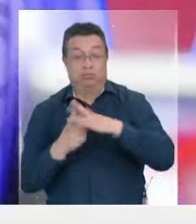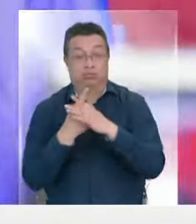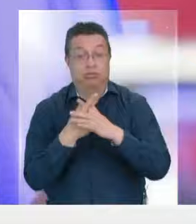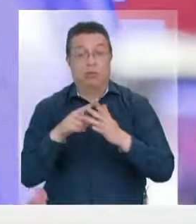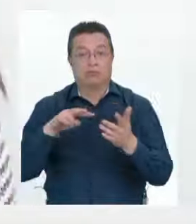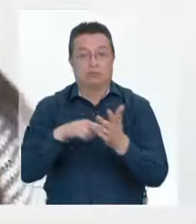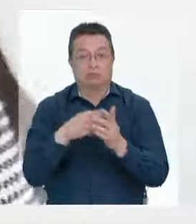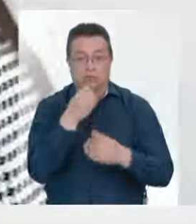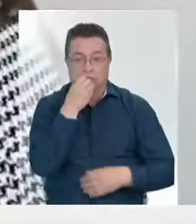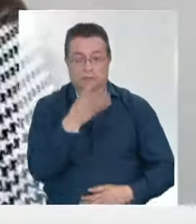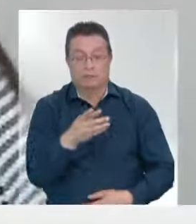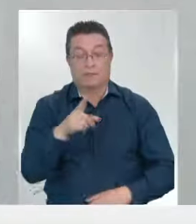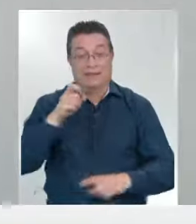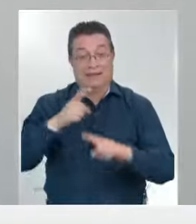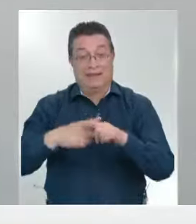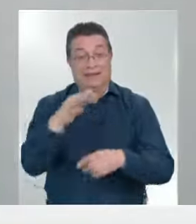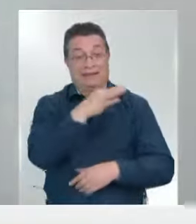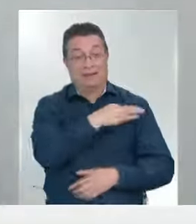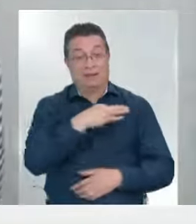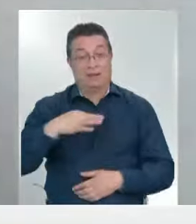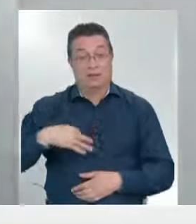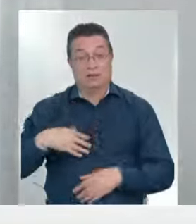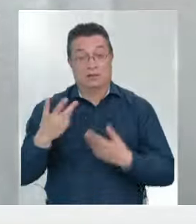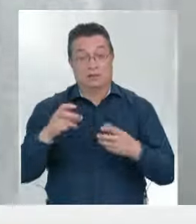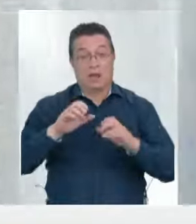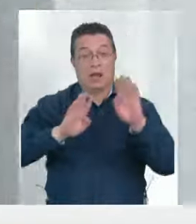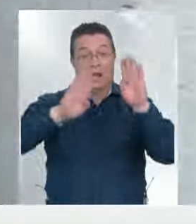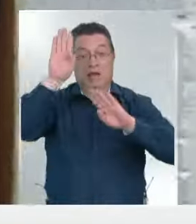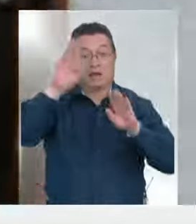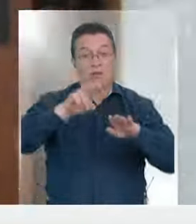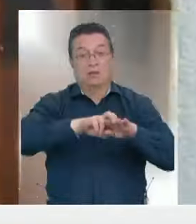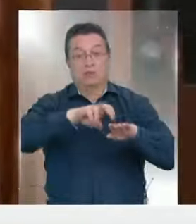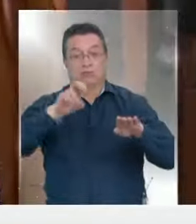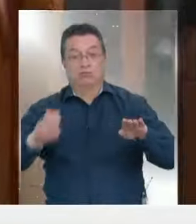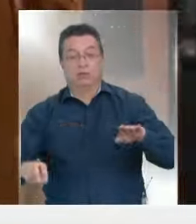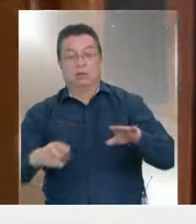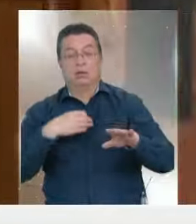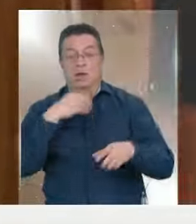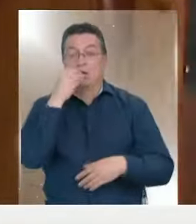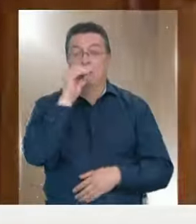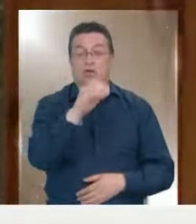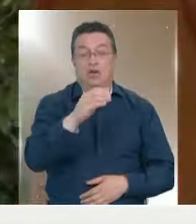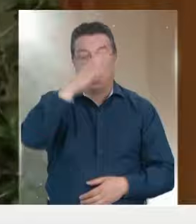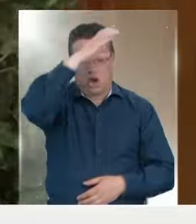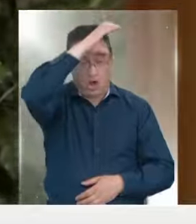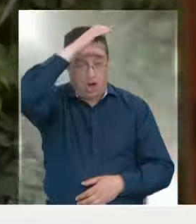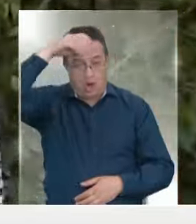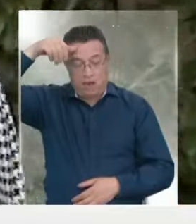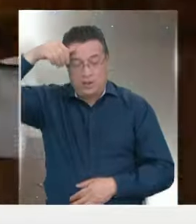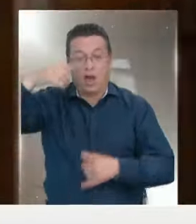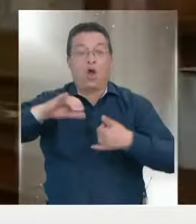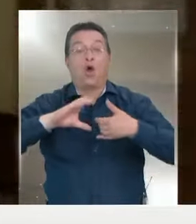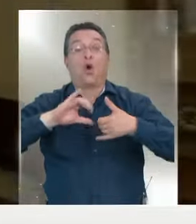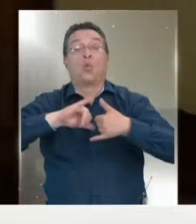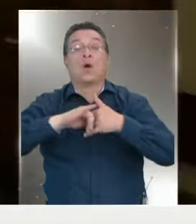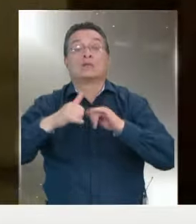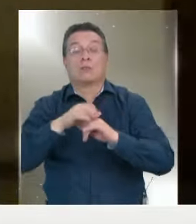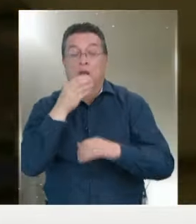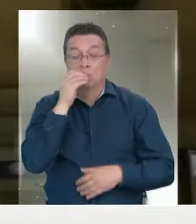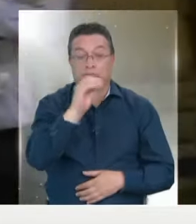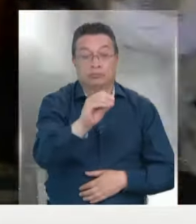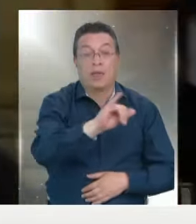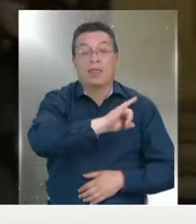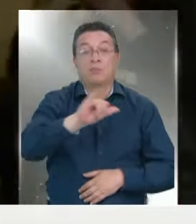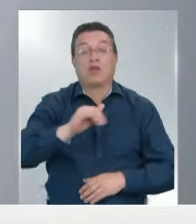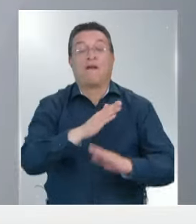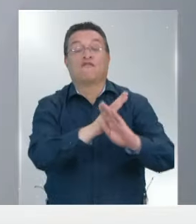polémica declaración. La exministra se bajaría de su candidatura, se lo habría notificado a Codina por un mensaje de WhatsApp para luego